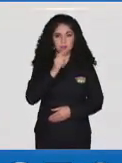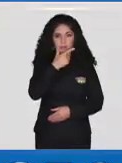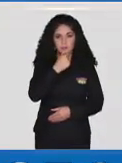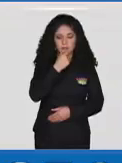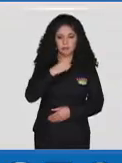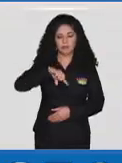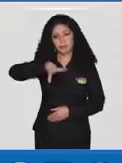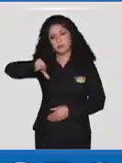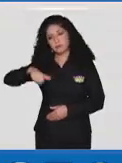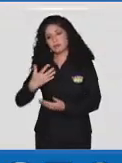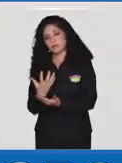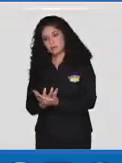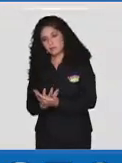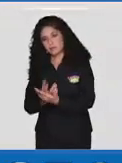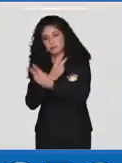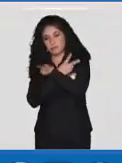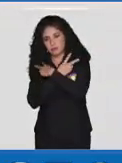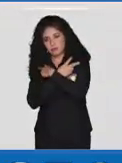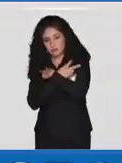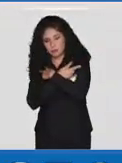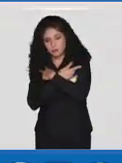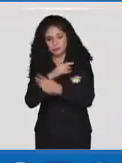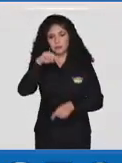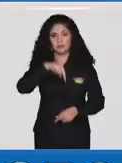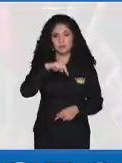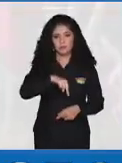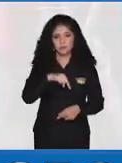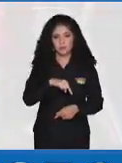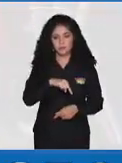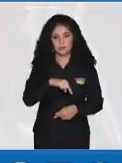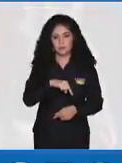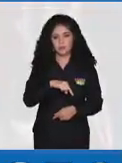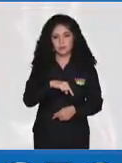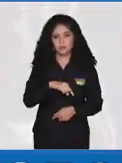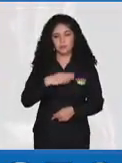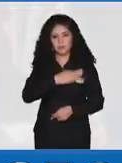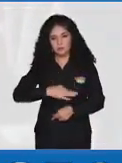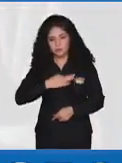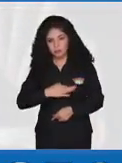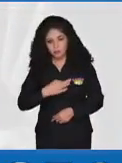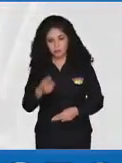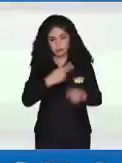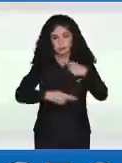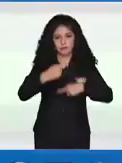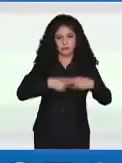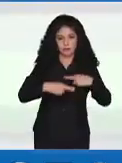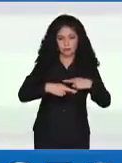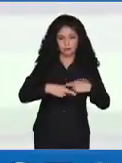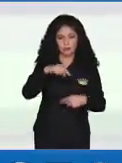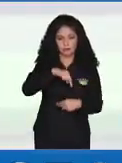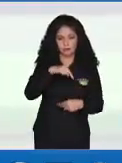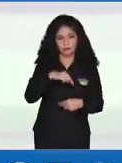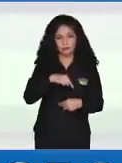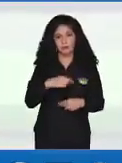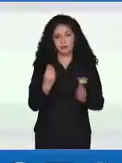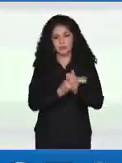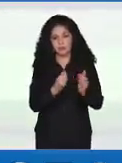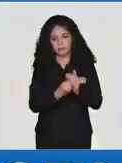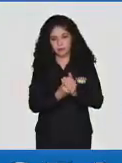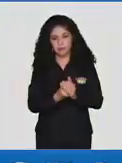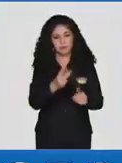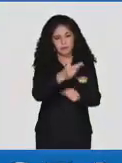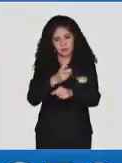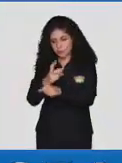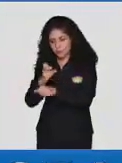descanso, celebremos su regreso a clases y los invito a que aprovechen la oportunidad que tienen